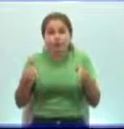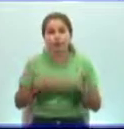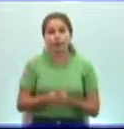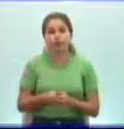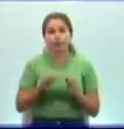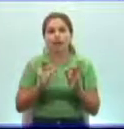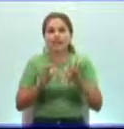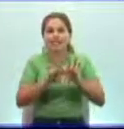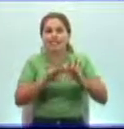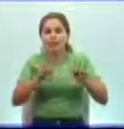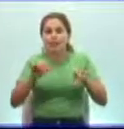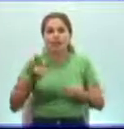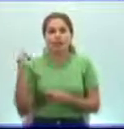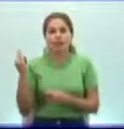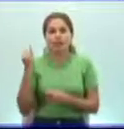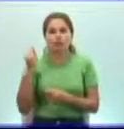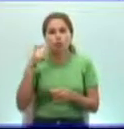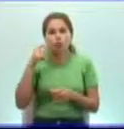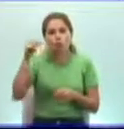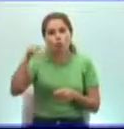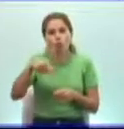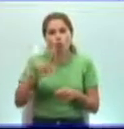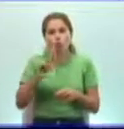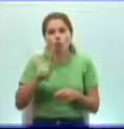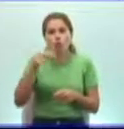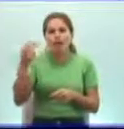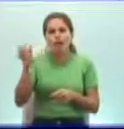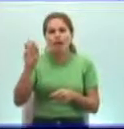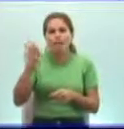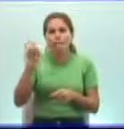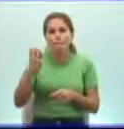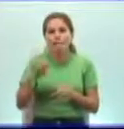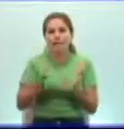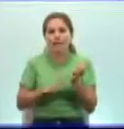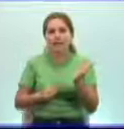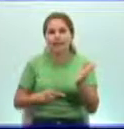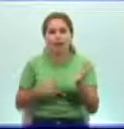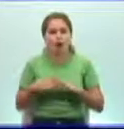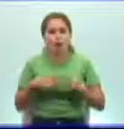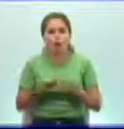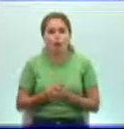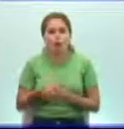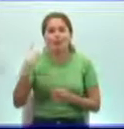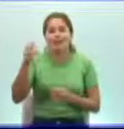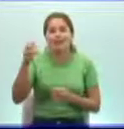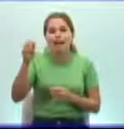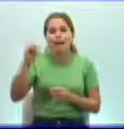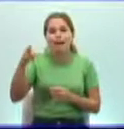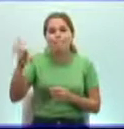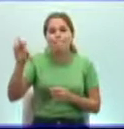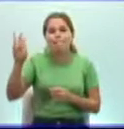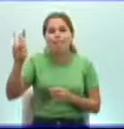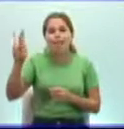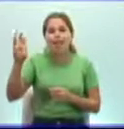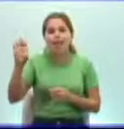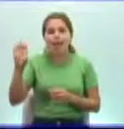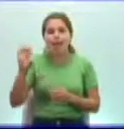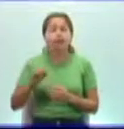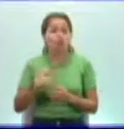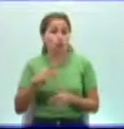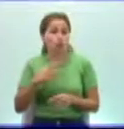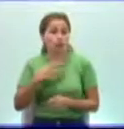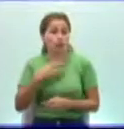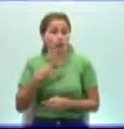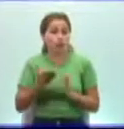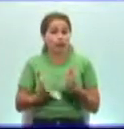Sistema Internacional de Unidades de Medidas, la carga eléctrica, la intensidad de la corriente, se expresa en amperes y tiene un equivalente a partir de las unidades de